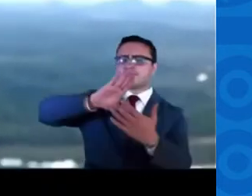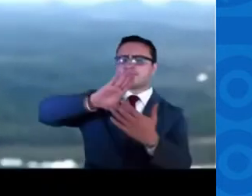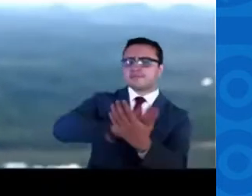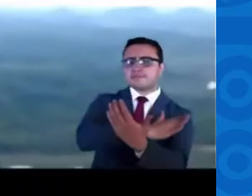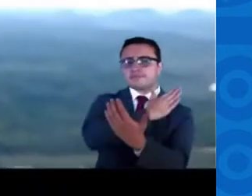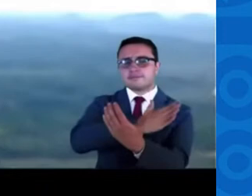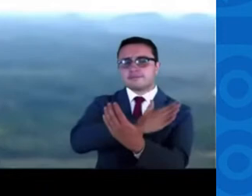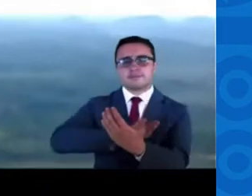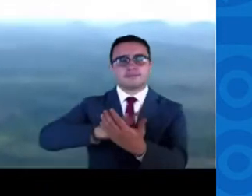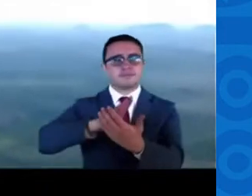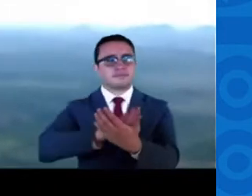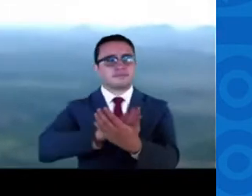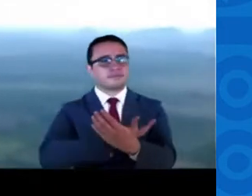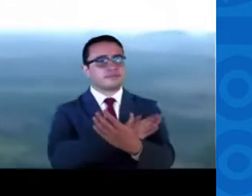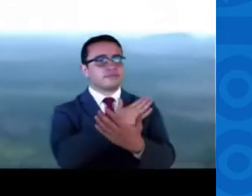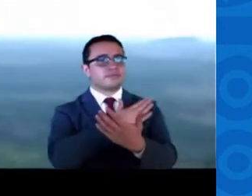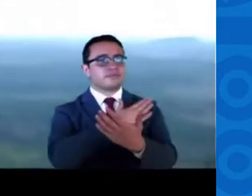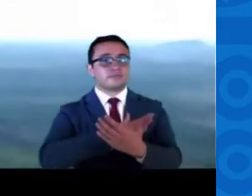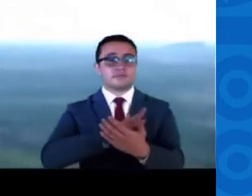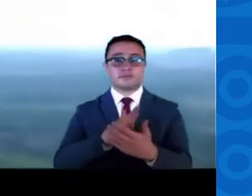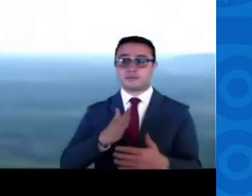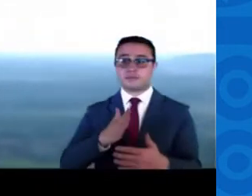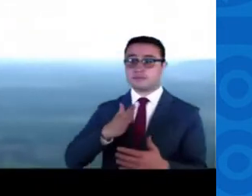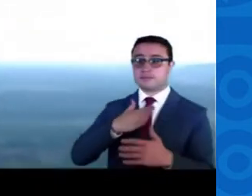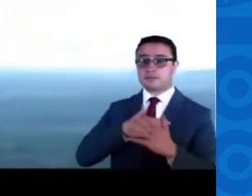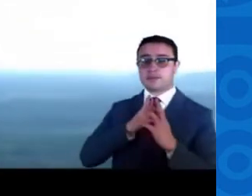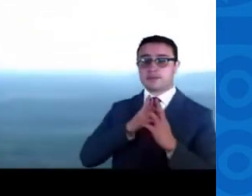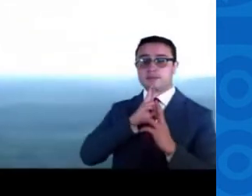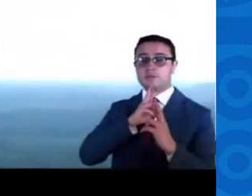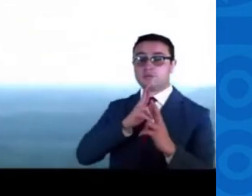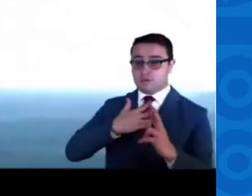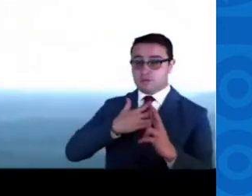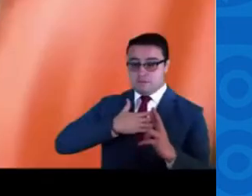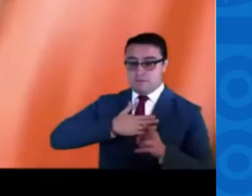no digas que esa fui yo,